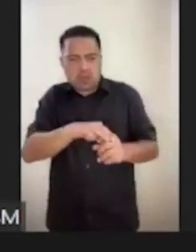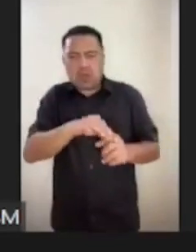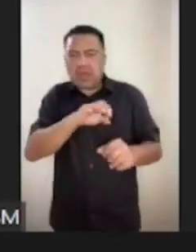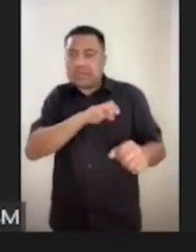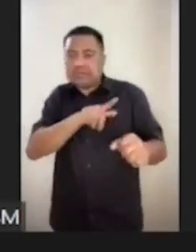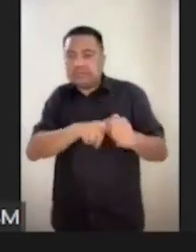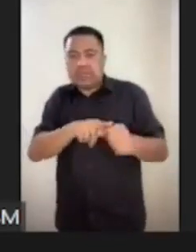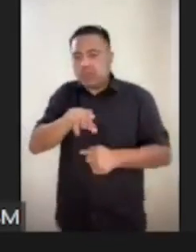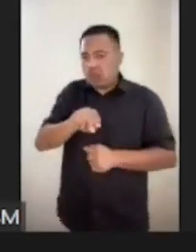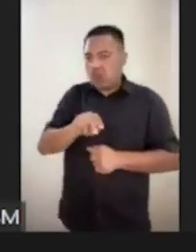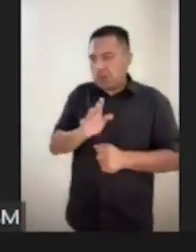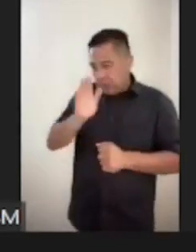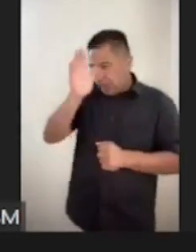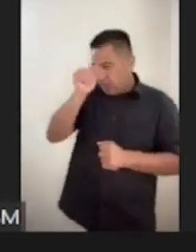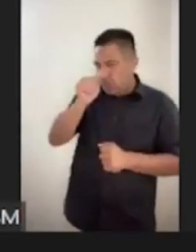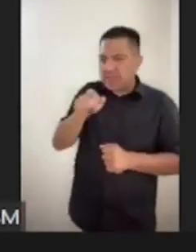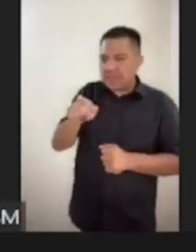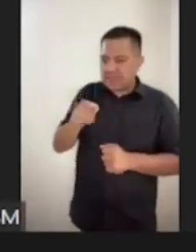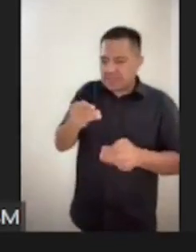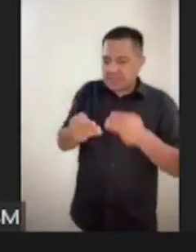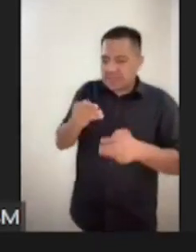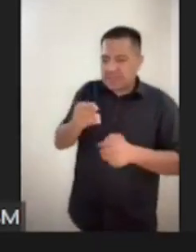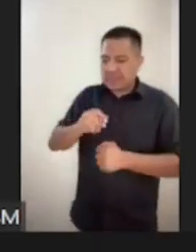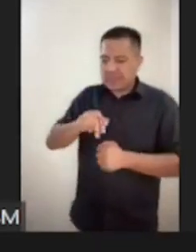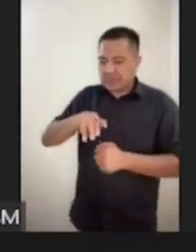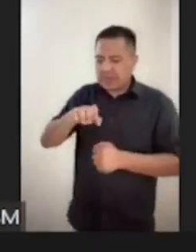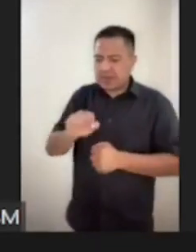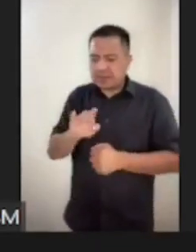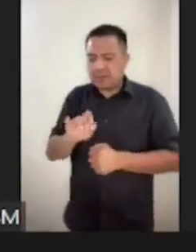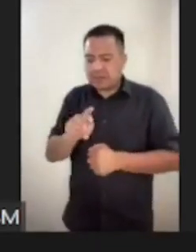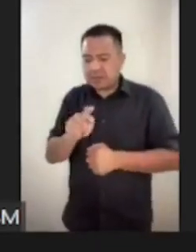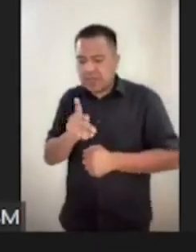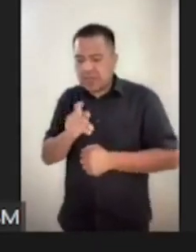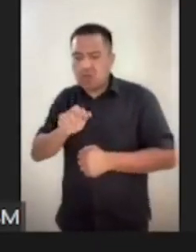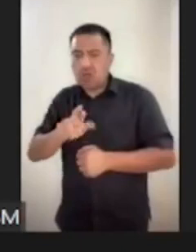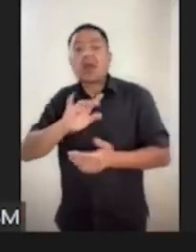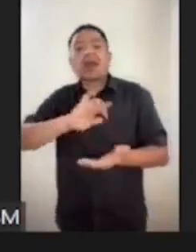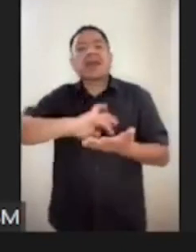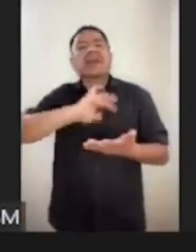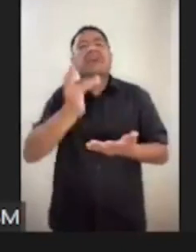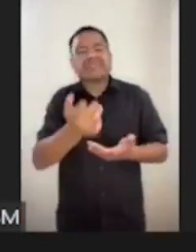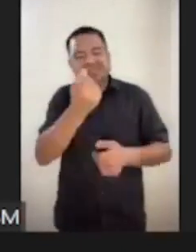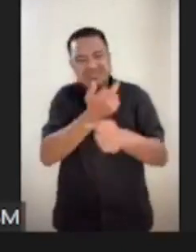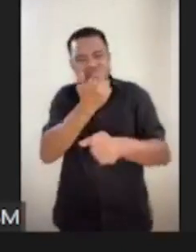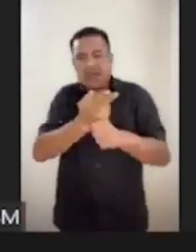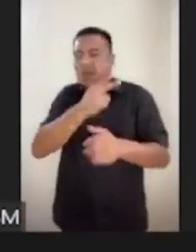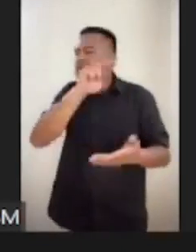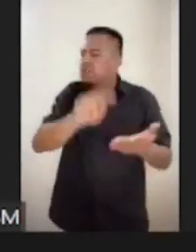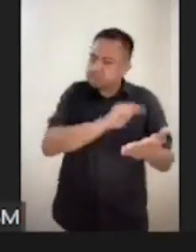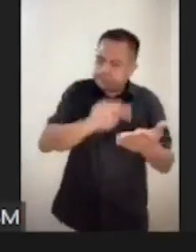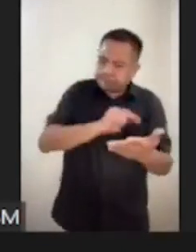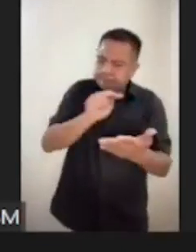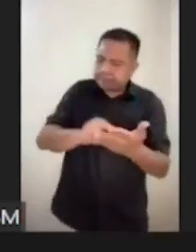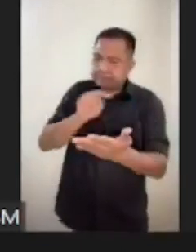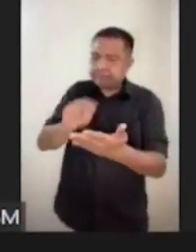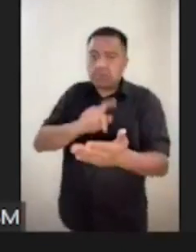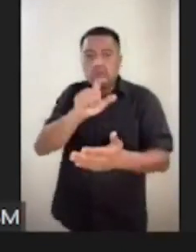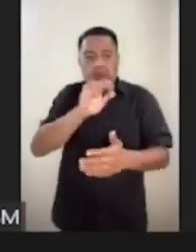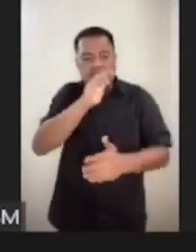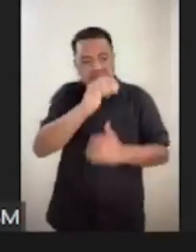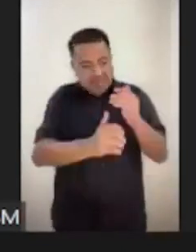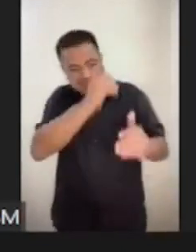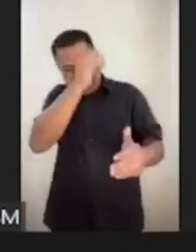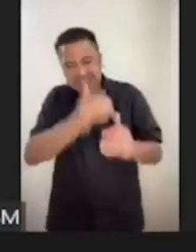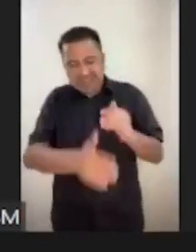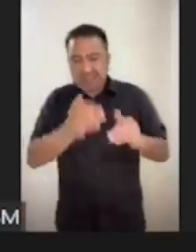que presenta el magistrado José Inés Betancur Salgado. Gracias, secretario. Sírvase recabar las firmas a la conclusión de la